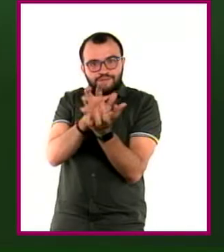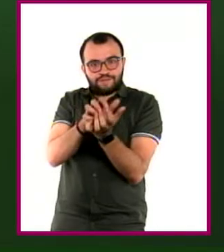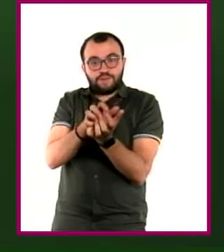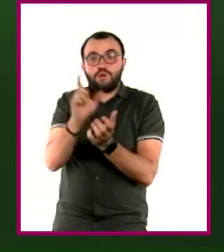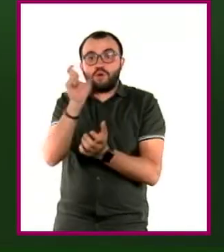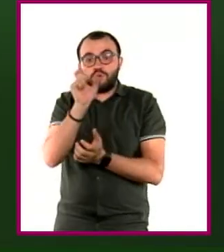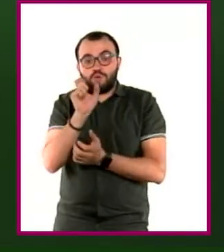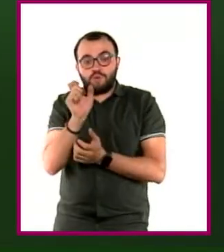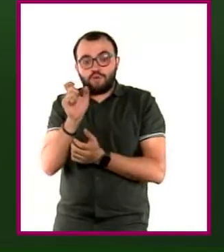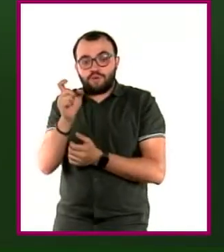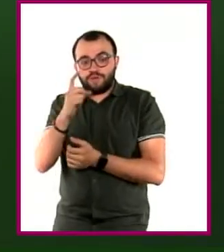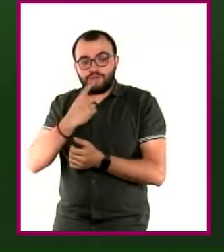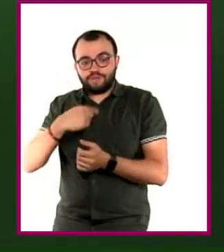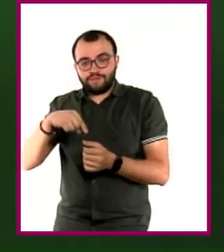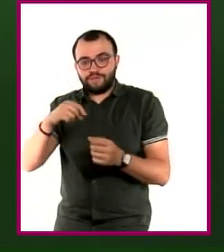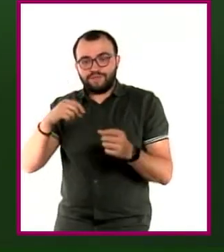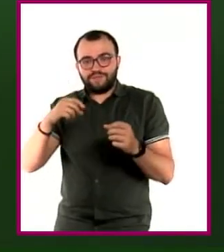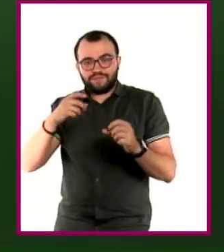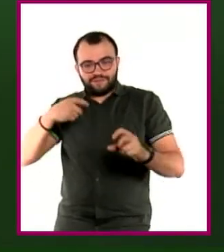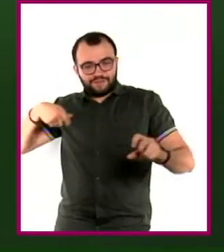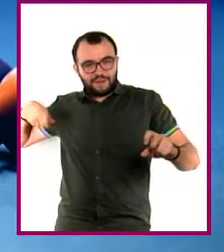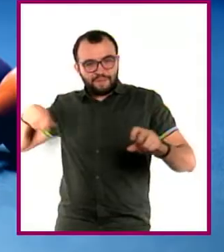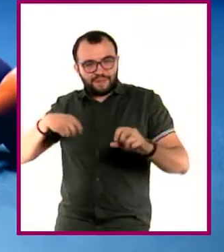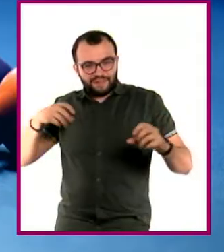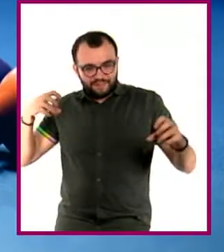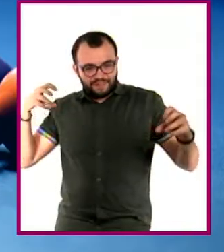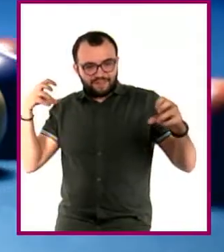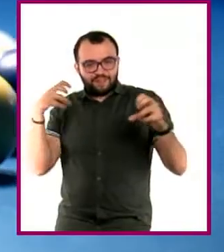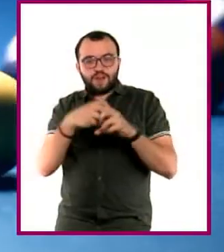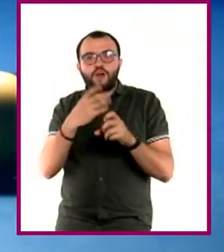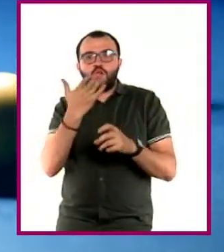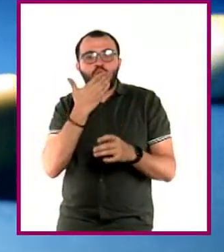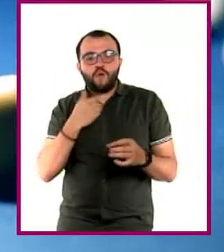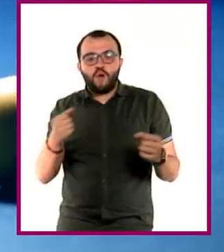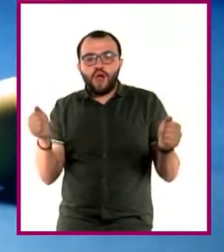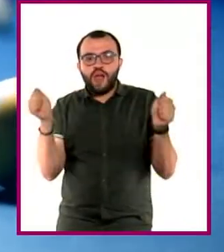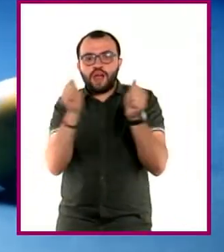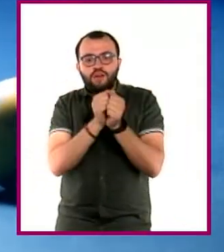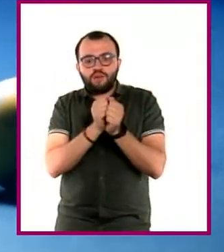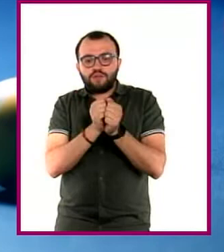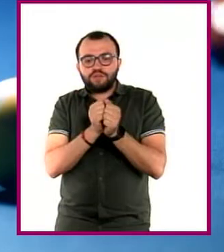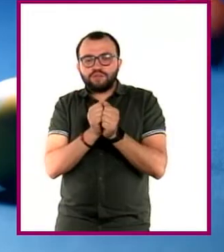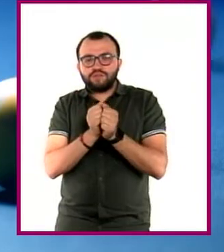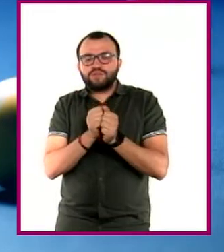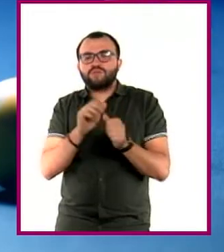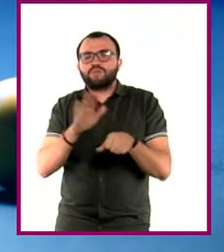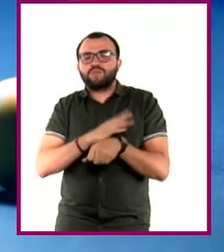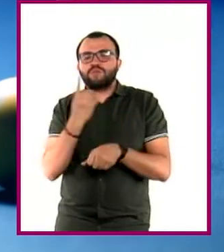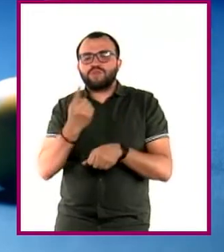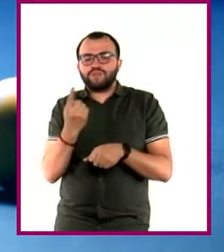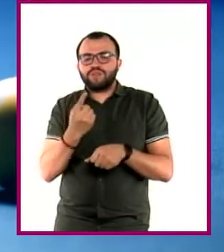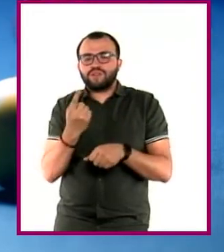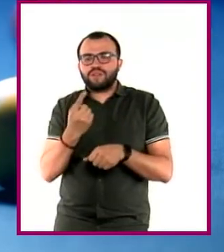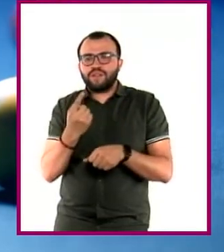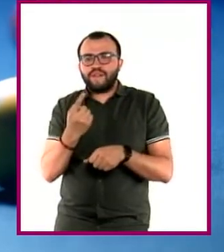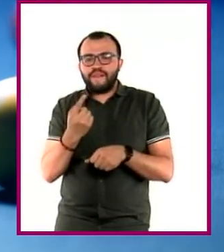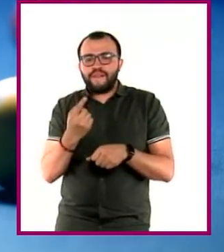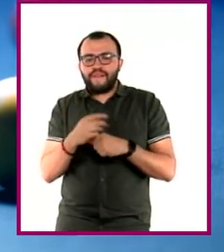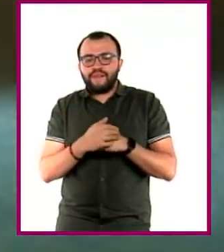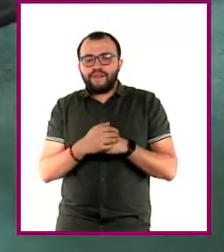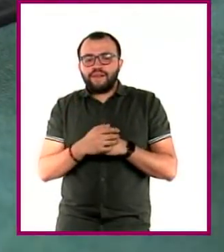jugamos billar, las bolas colisionan y no se sumergen y no se combinan las unas con las otras. Es decir, el principio de exclusión de